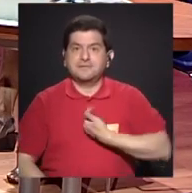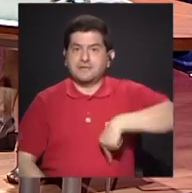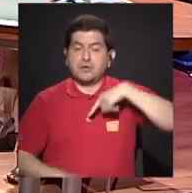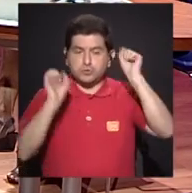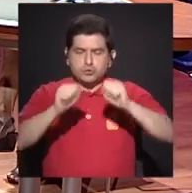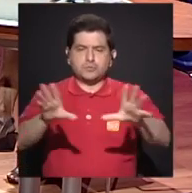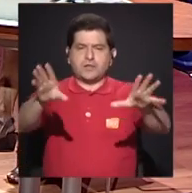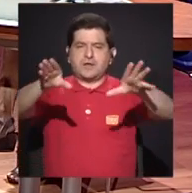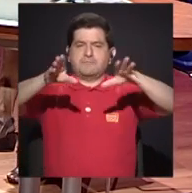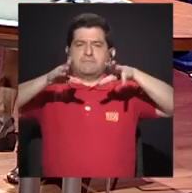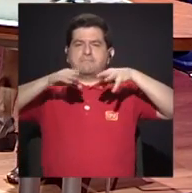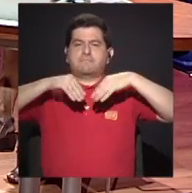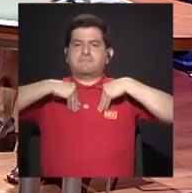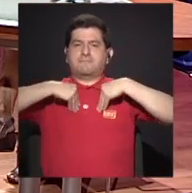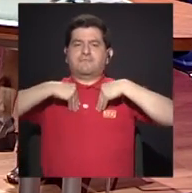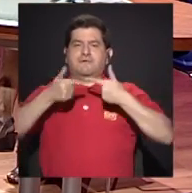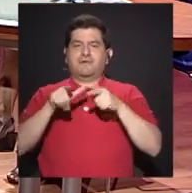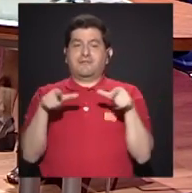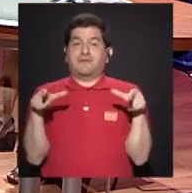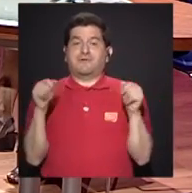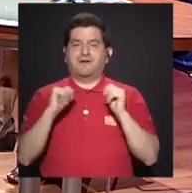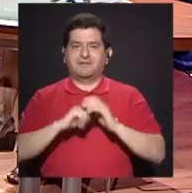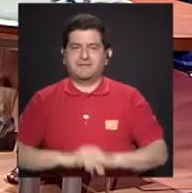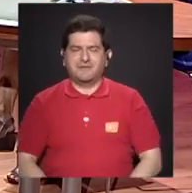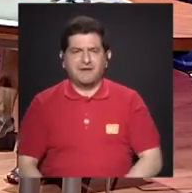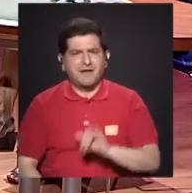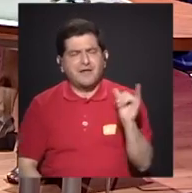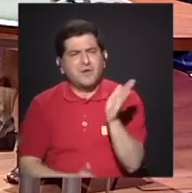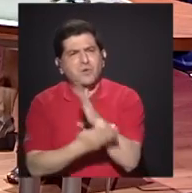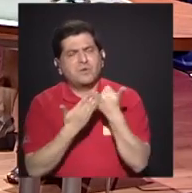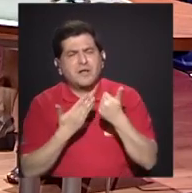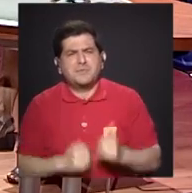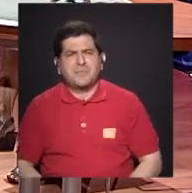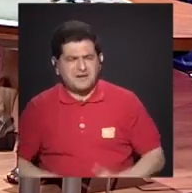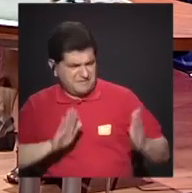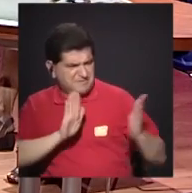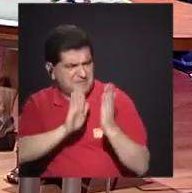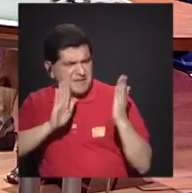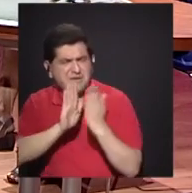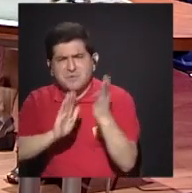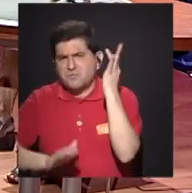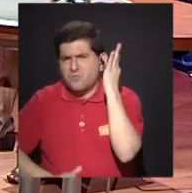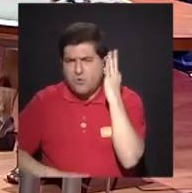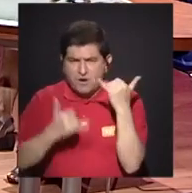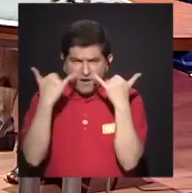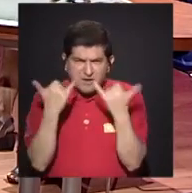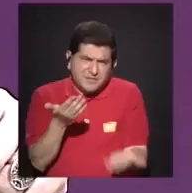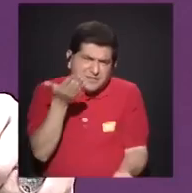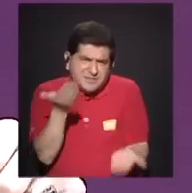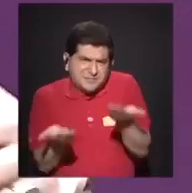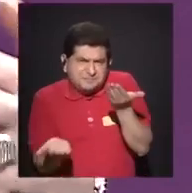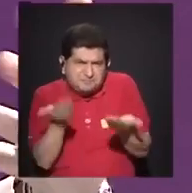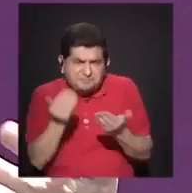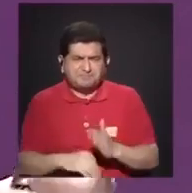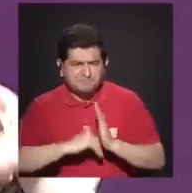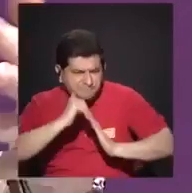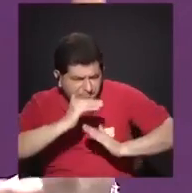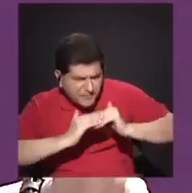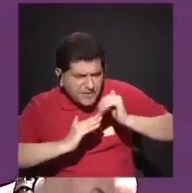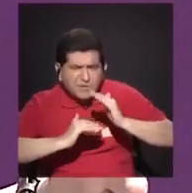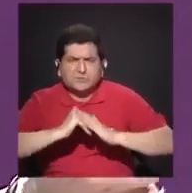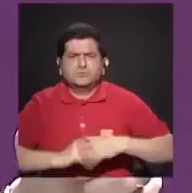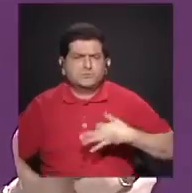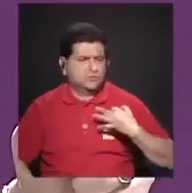podemos apropiar de la lengua. Y también que parte de las resistencias que las mujeres hemos ido de alguna forma construyendo